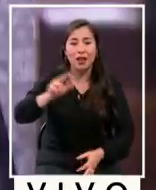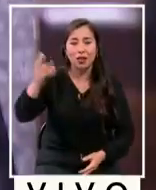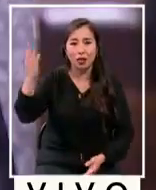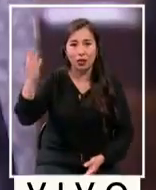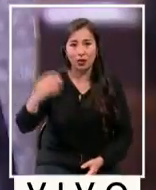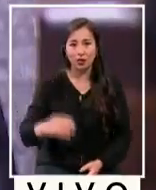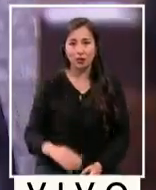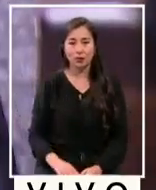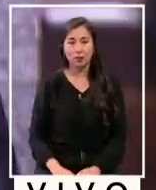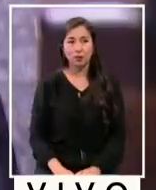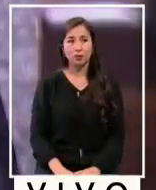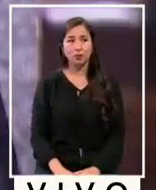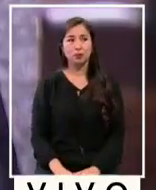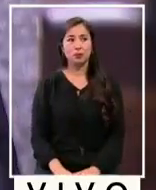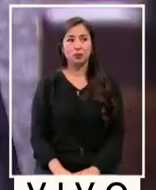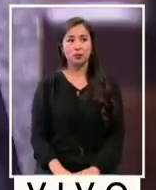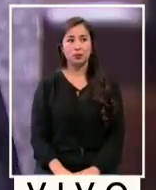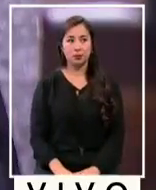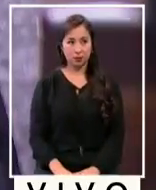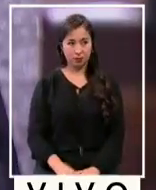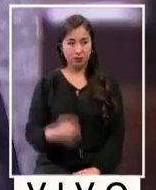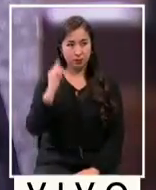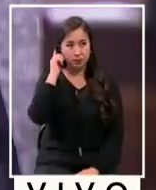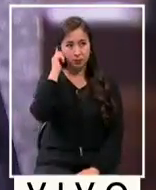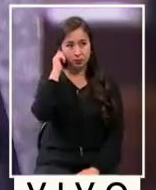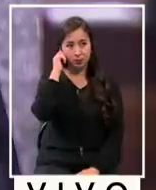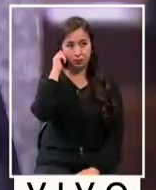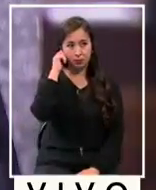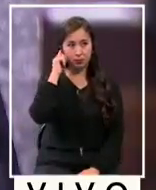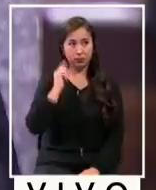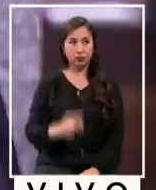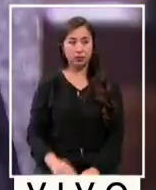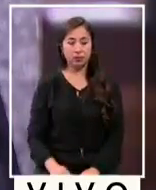Y no rumiar la desolación.